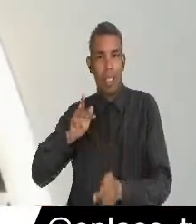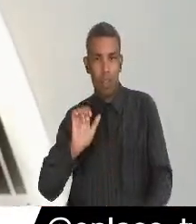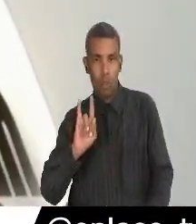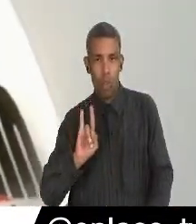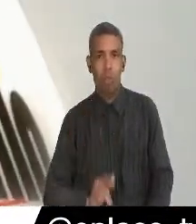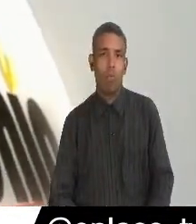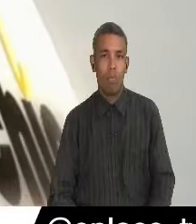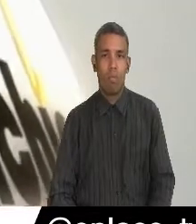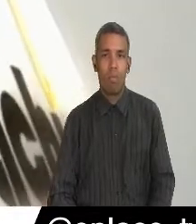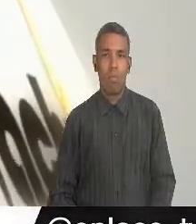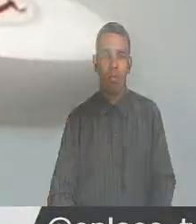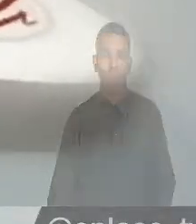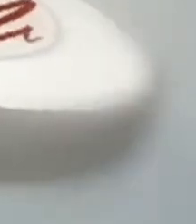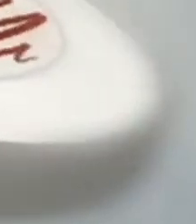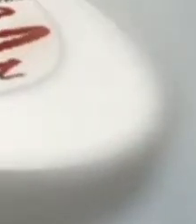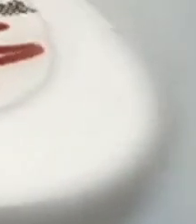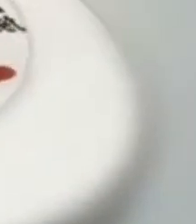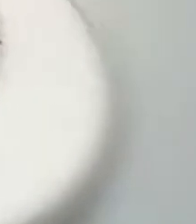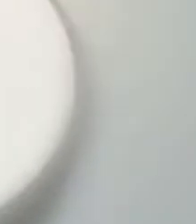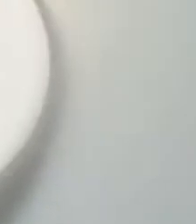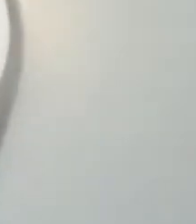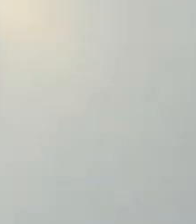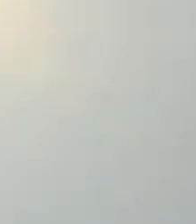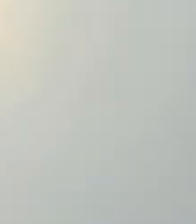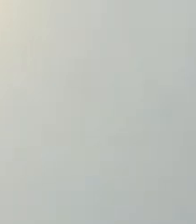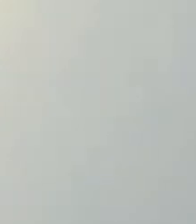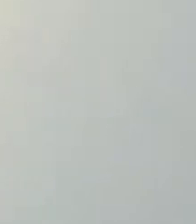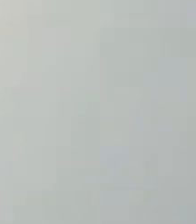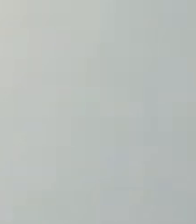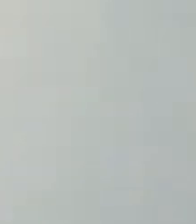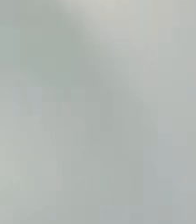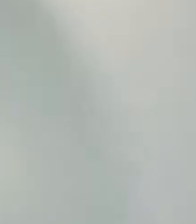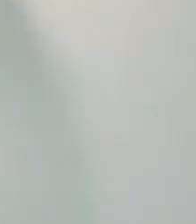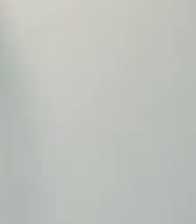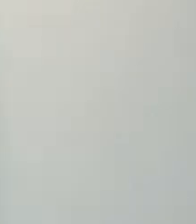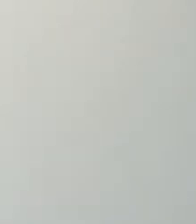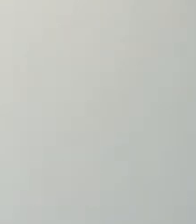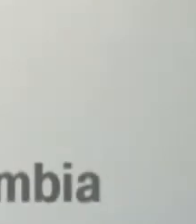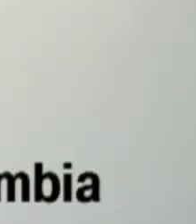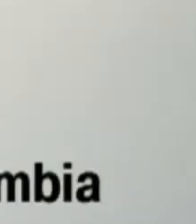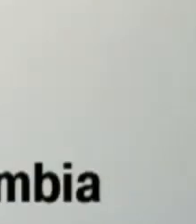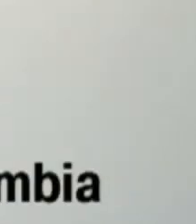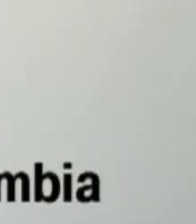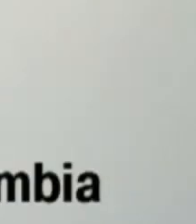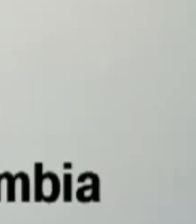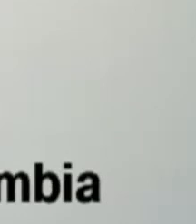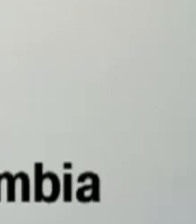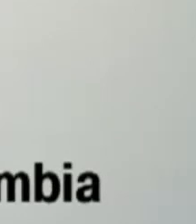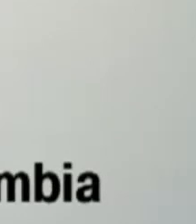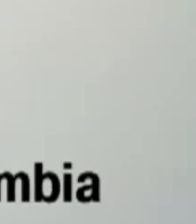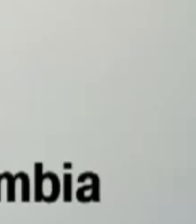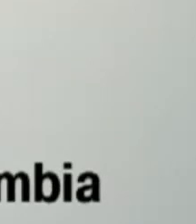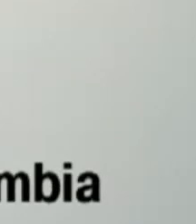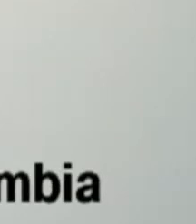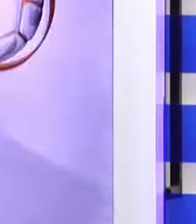los deportes, con el patrocinio de Restaurante El Machín Gourmet, ahora en su nueva sede en el barrio Colombia.